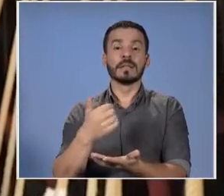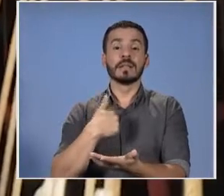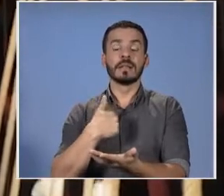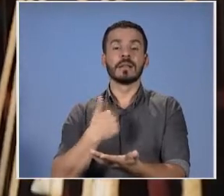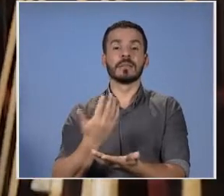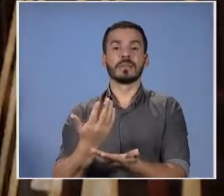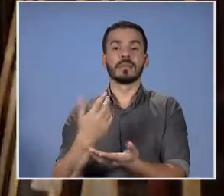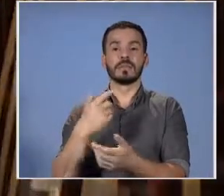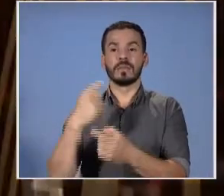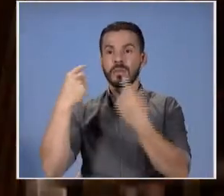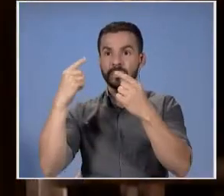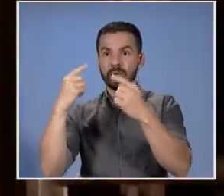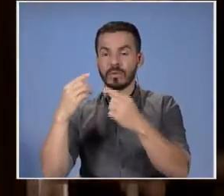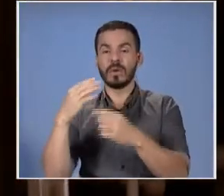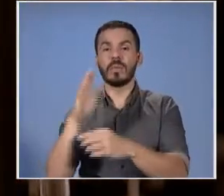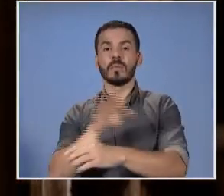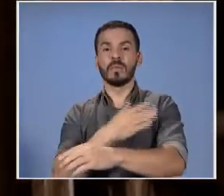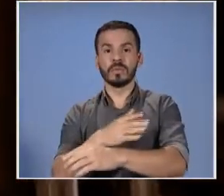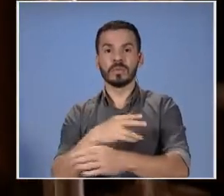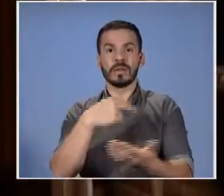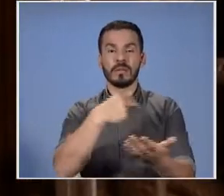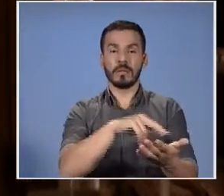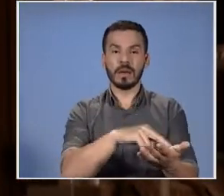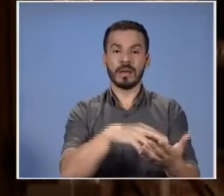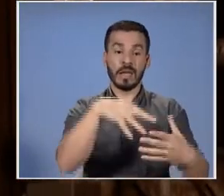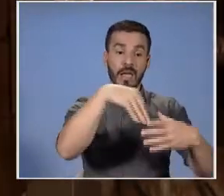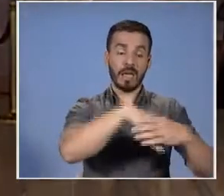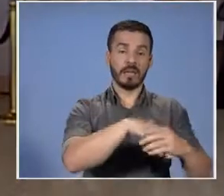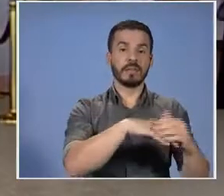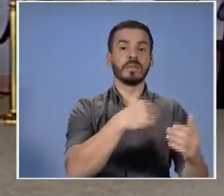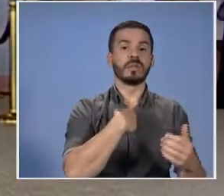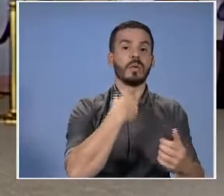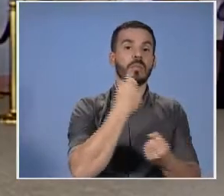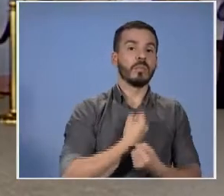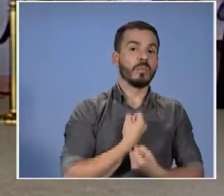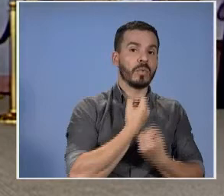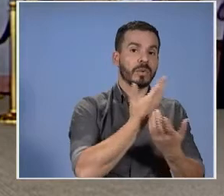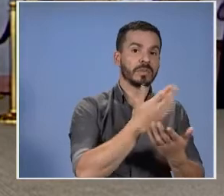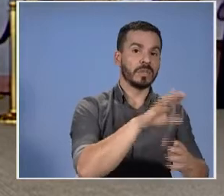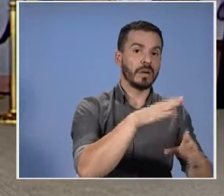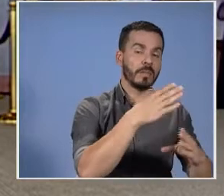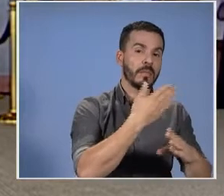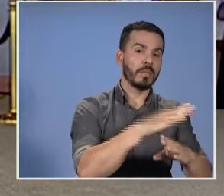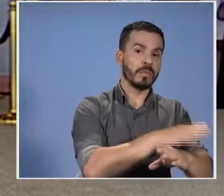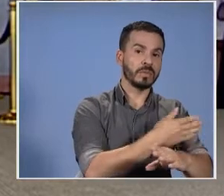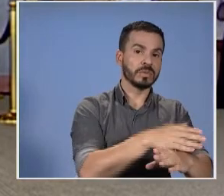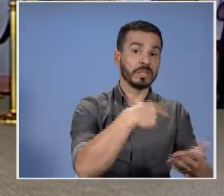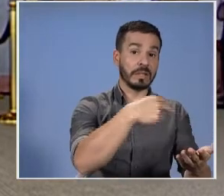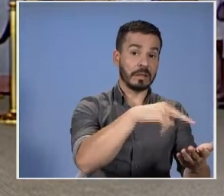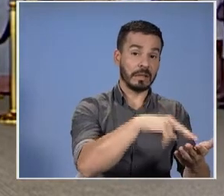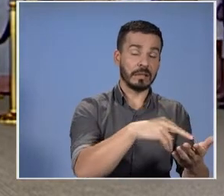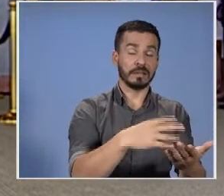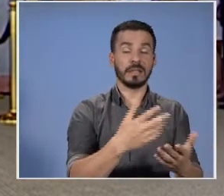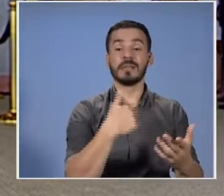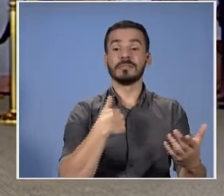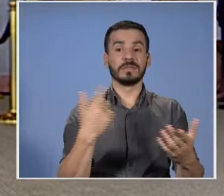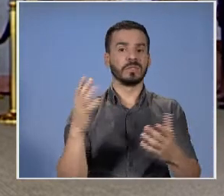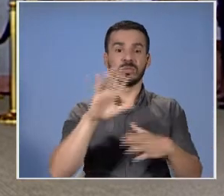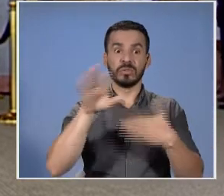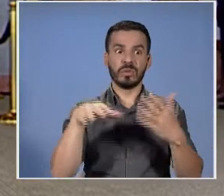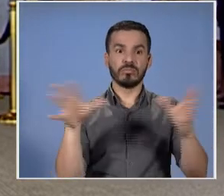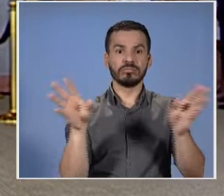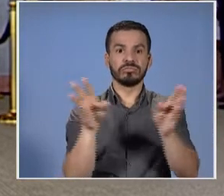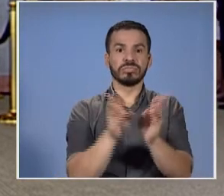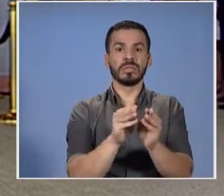tenemos triunfo de la música, música y baile, y a lo interno tenemos poesía, música y danza. Entonces hay una referencia